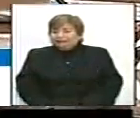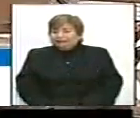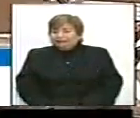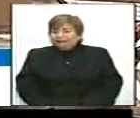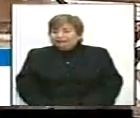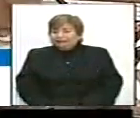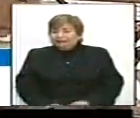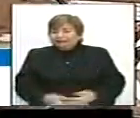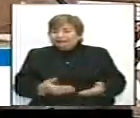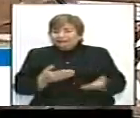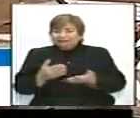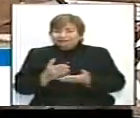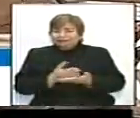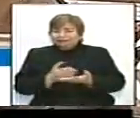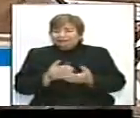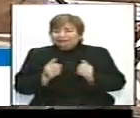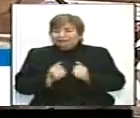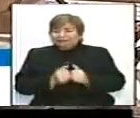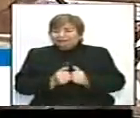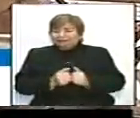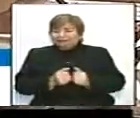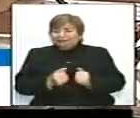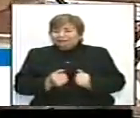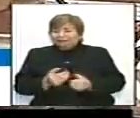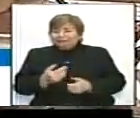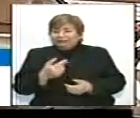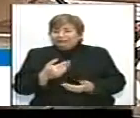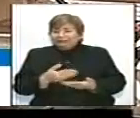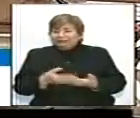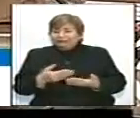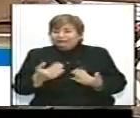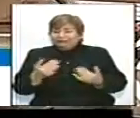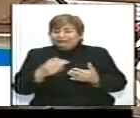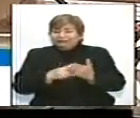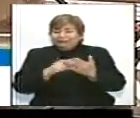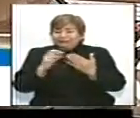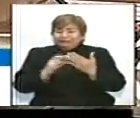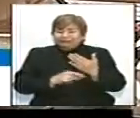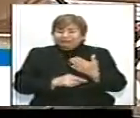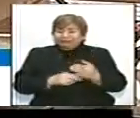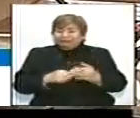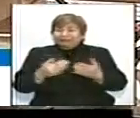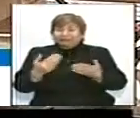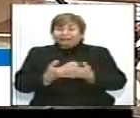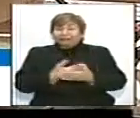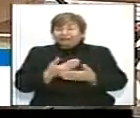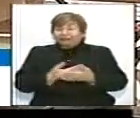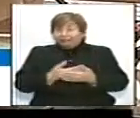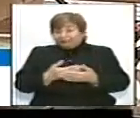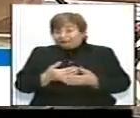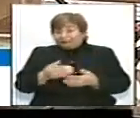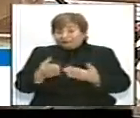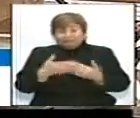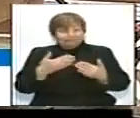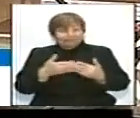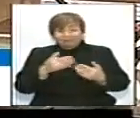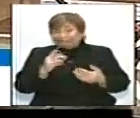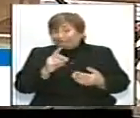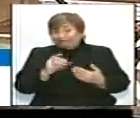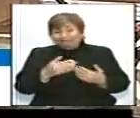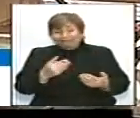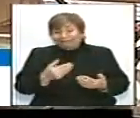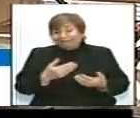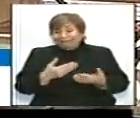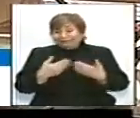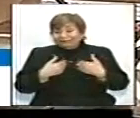vamos articulando, y también con las regiones. Este tipo de proyectos innovadores no es tan fácil de lograrlos,